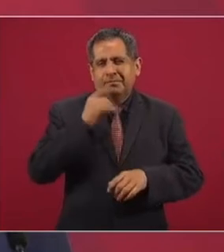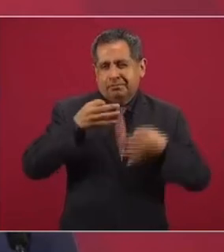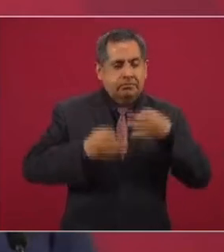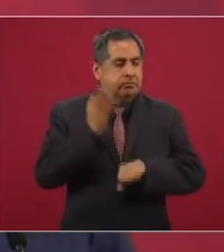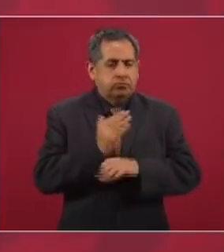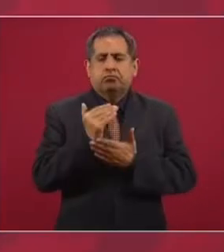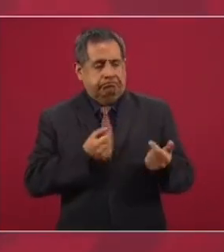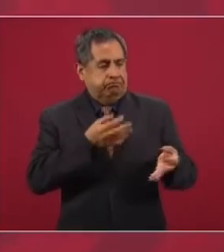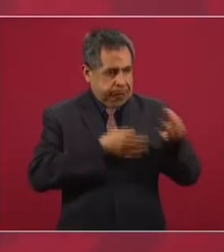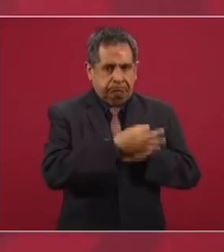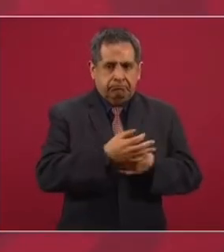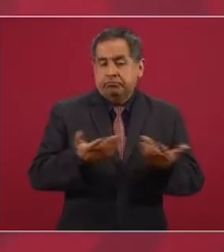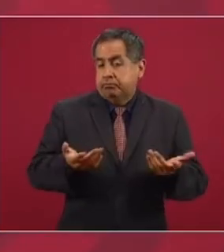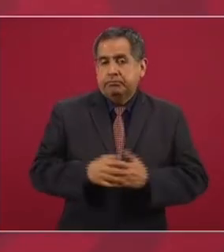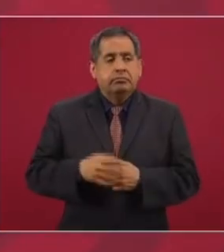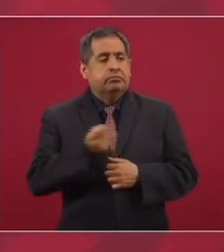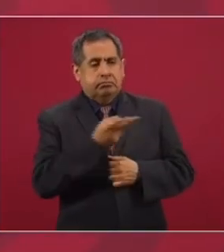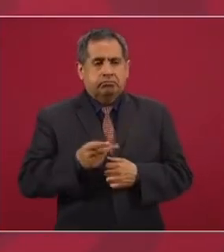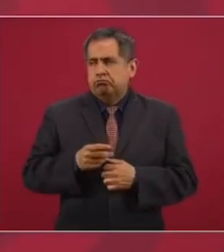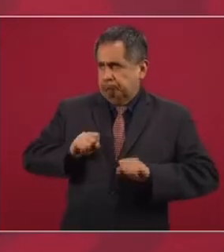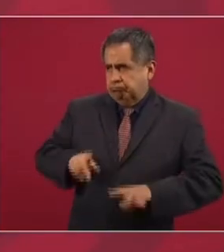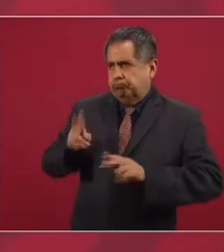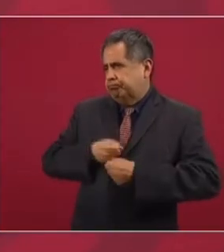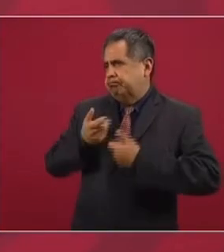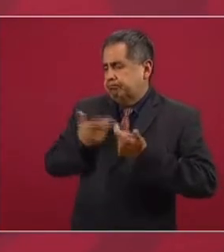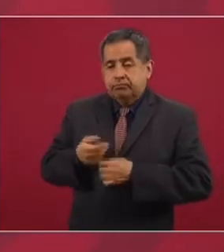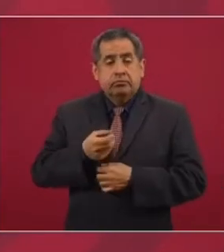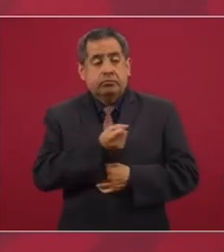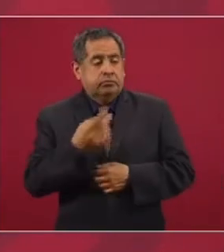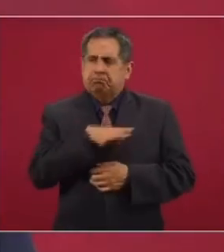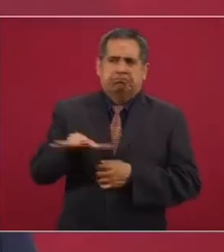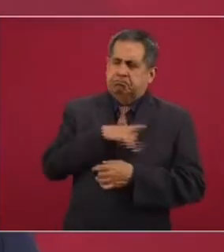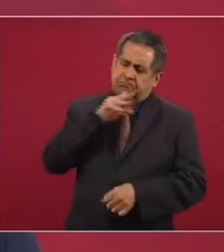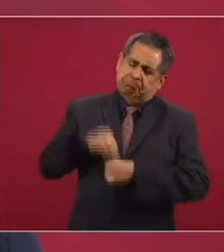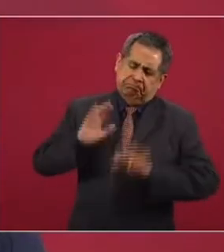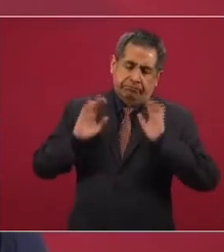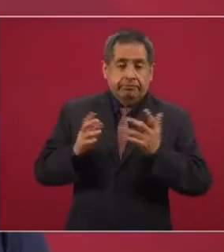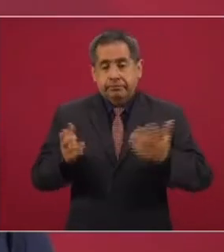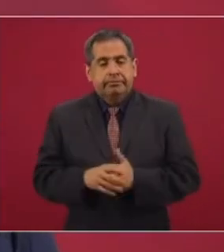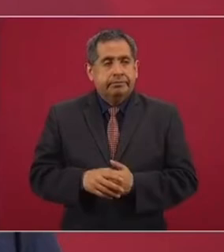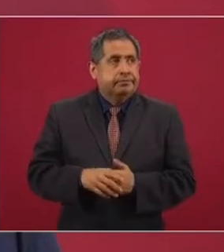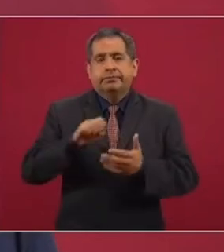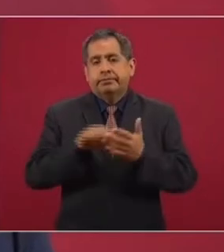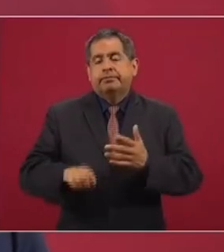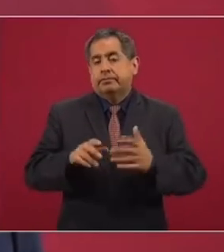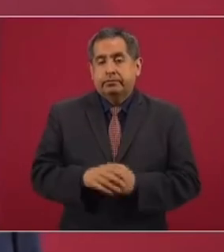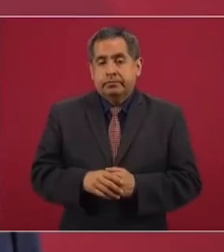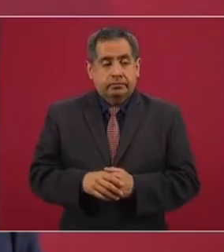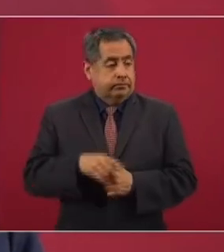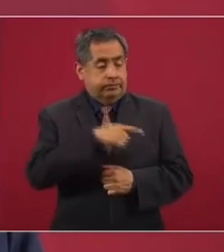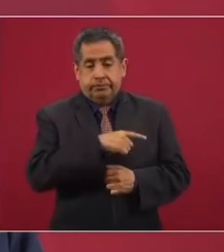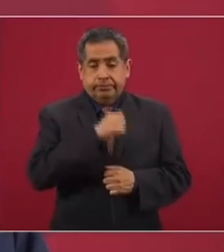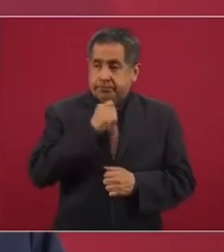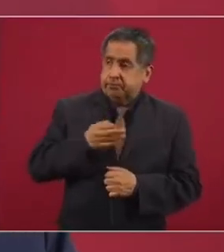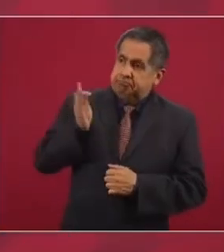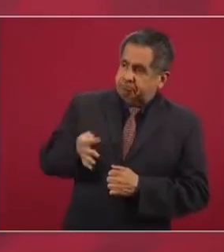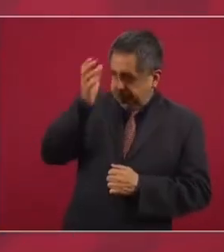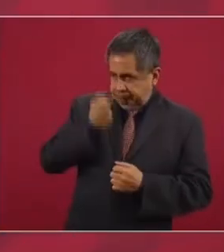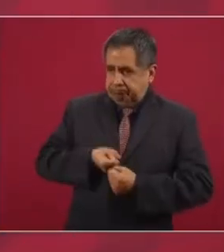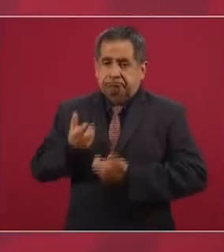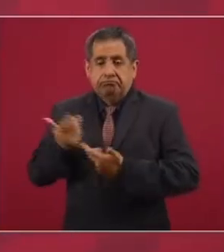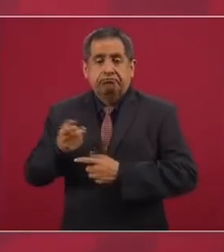de las penas. Hay quienes aceptan y hay quienes no. Por ejemplo, no ha aceptado todavía un